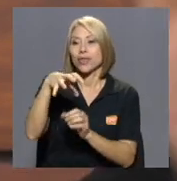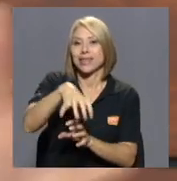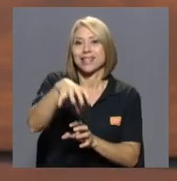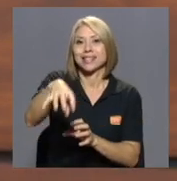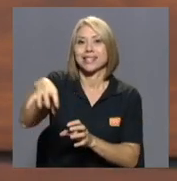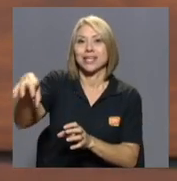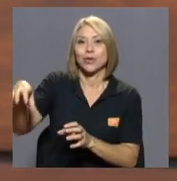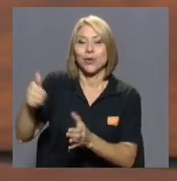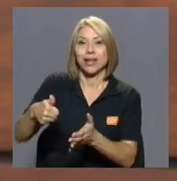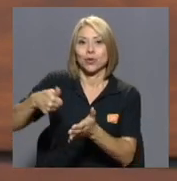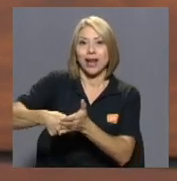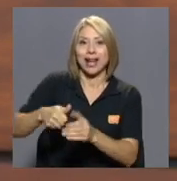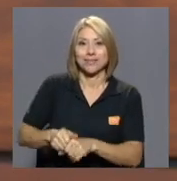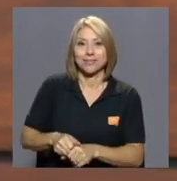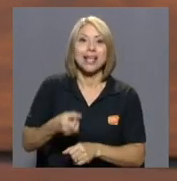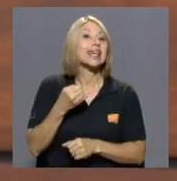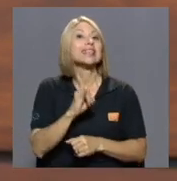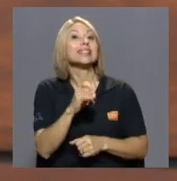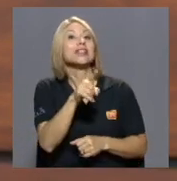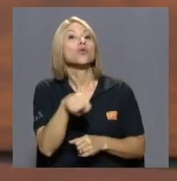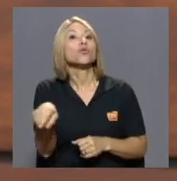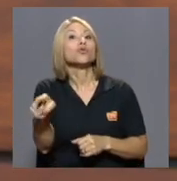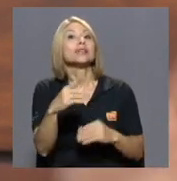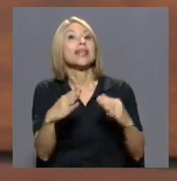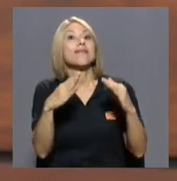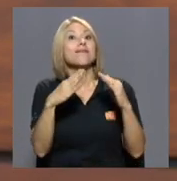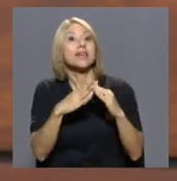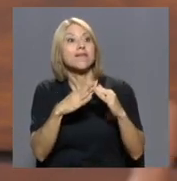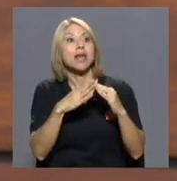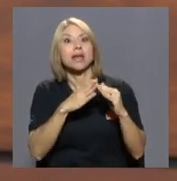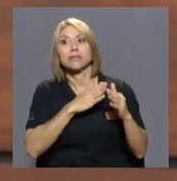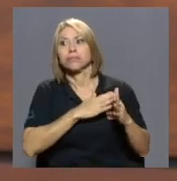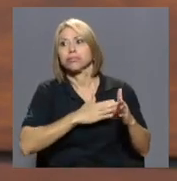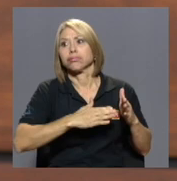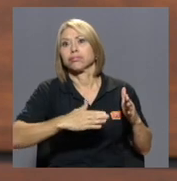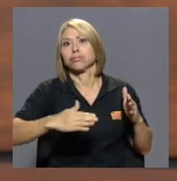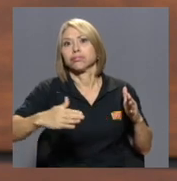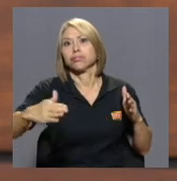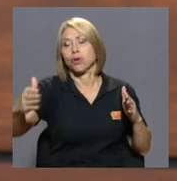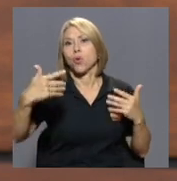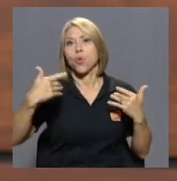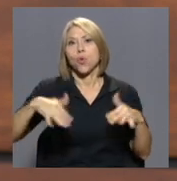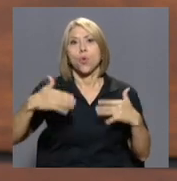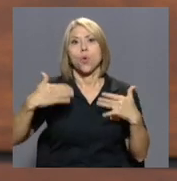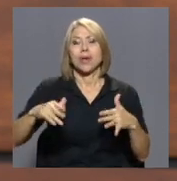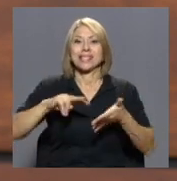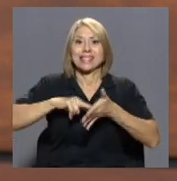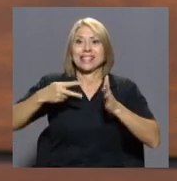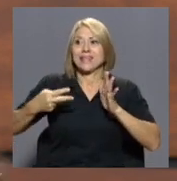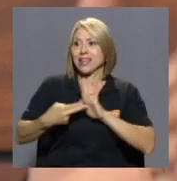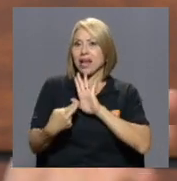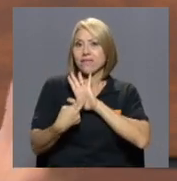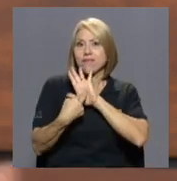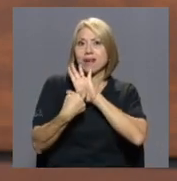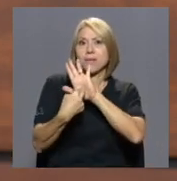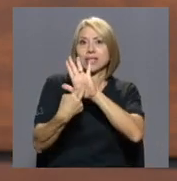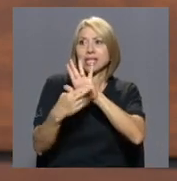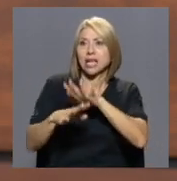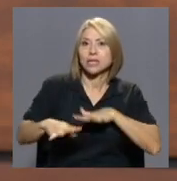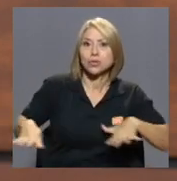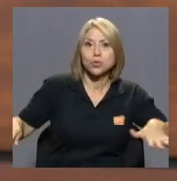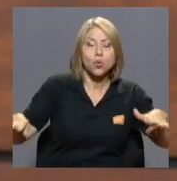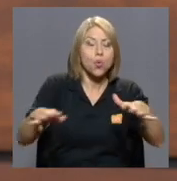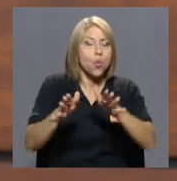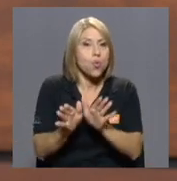kilómetros entre 28, le da extensiones de territorio enormes y una representación de ciudadanos muy grandes.